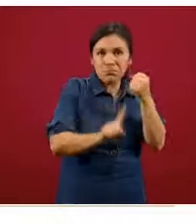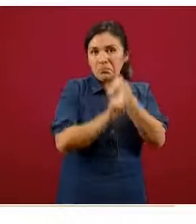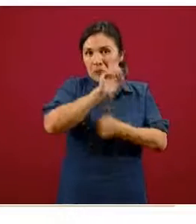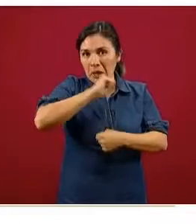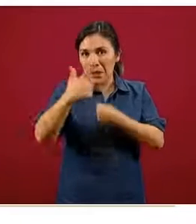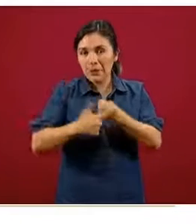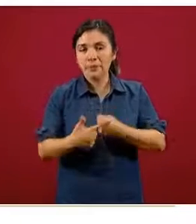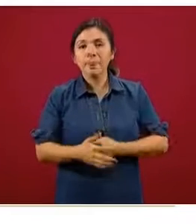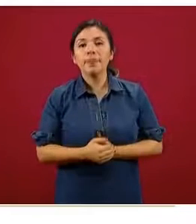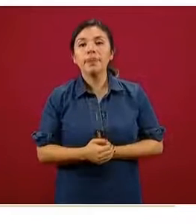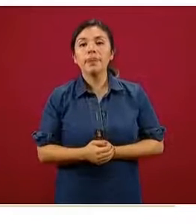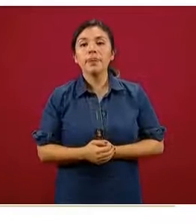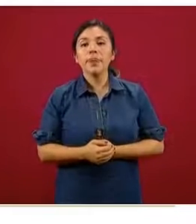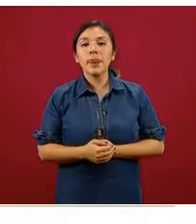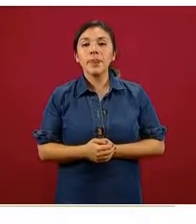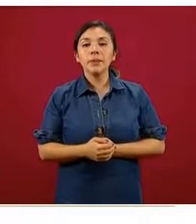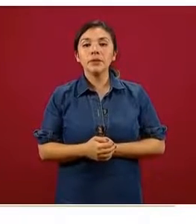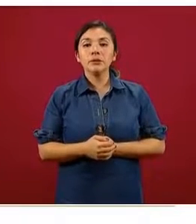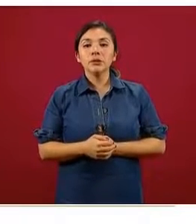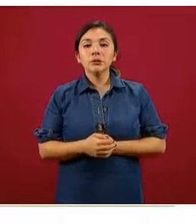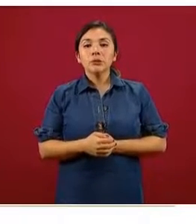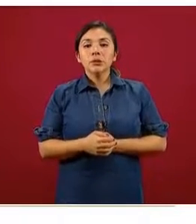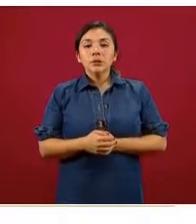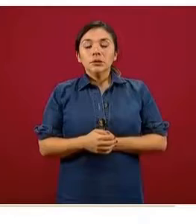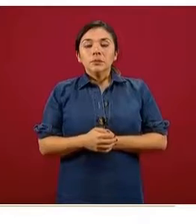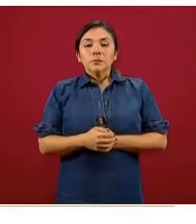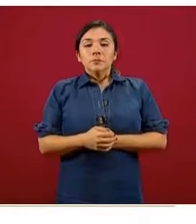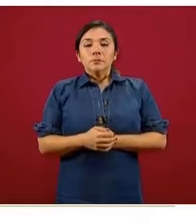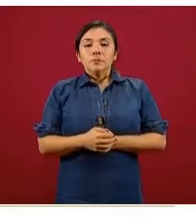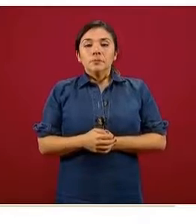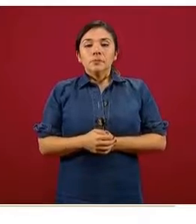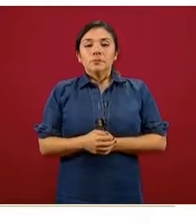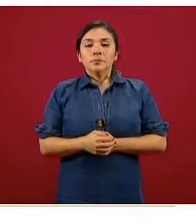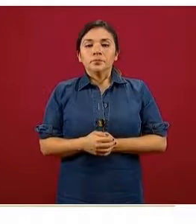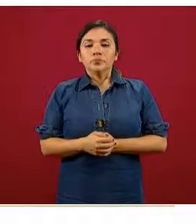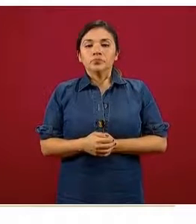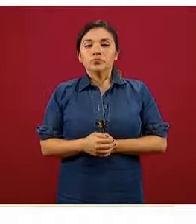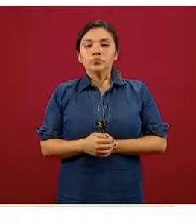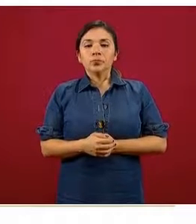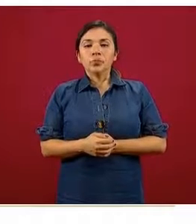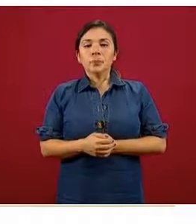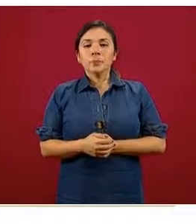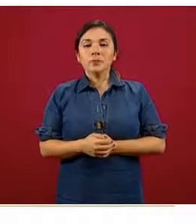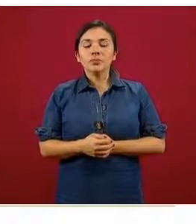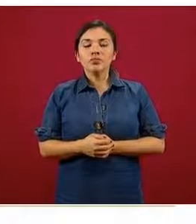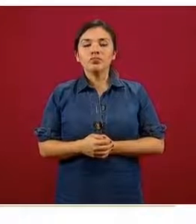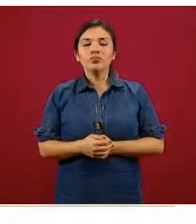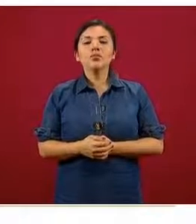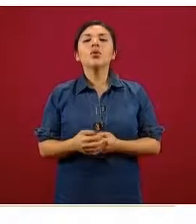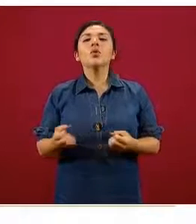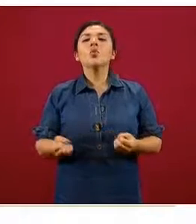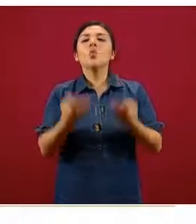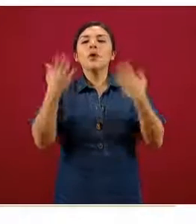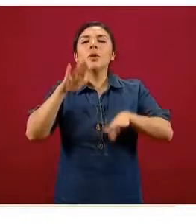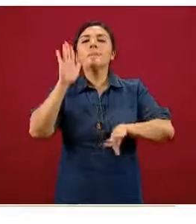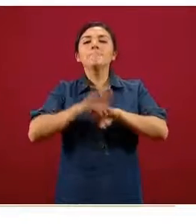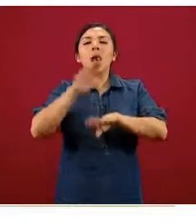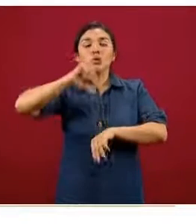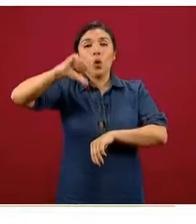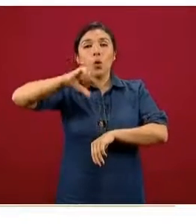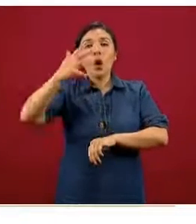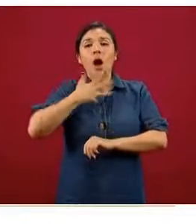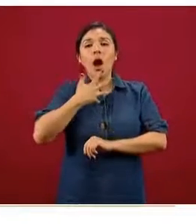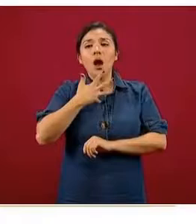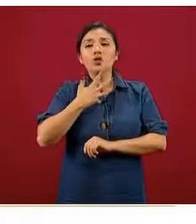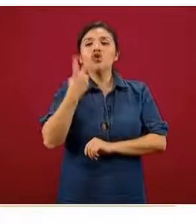en la última diapositiva de este grupo vamos a ver el número de unidades COVID que se integran. Para el día de hoy